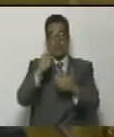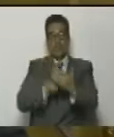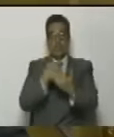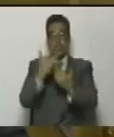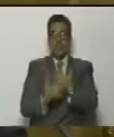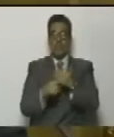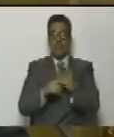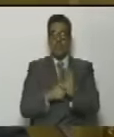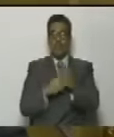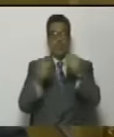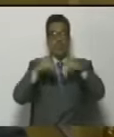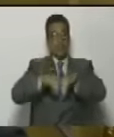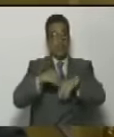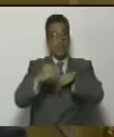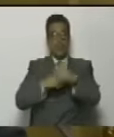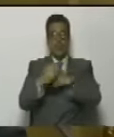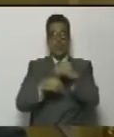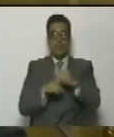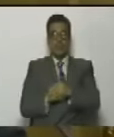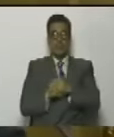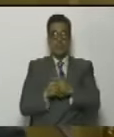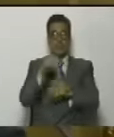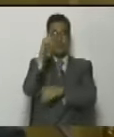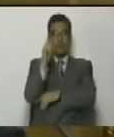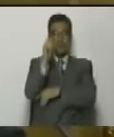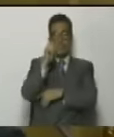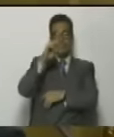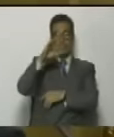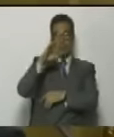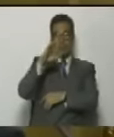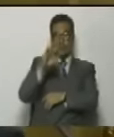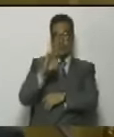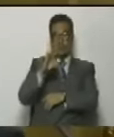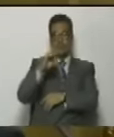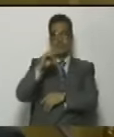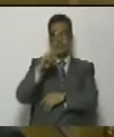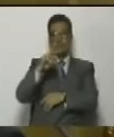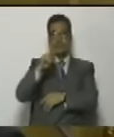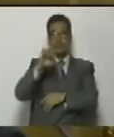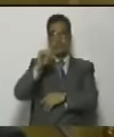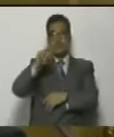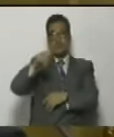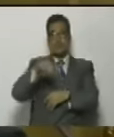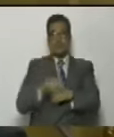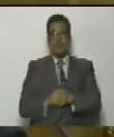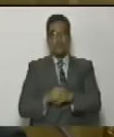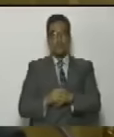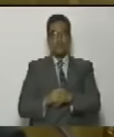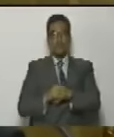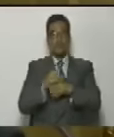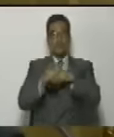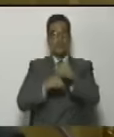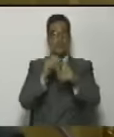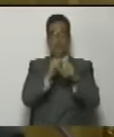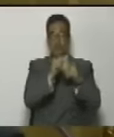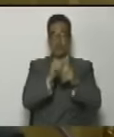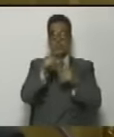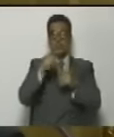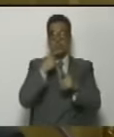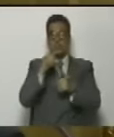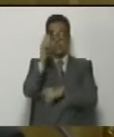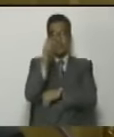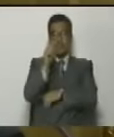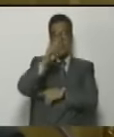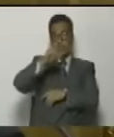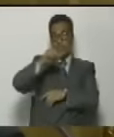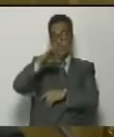proyecto de acuerdo fue presentado por la diputada Francel Viz Martínez y ejerció el derecho de palabra el